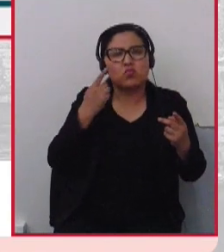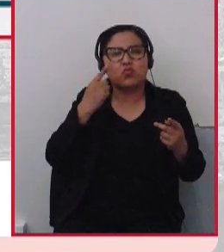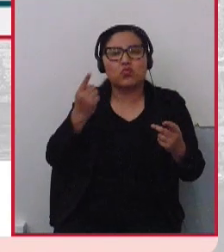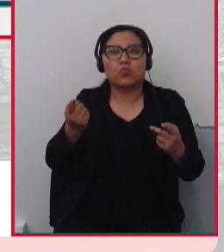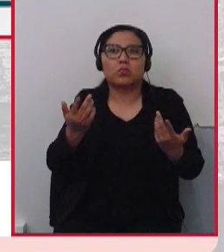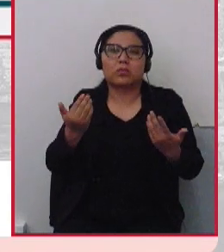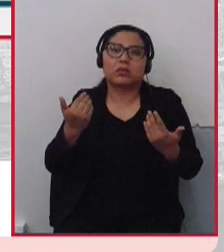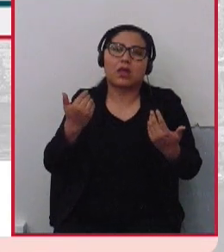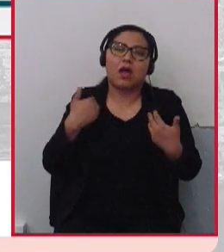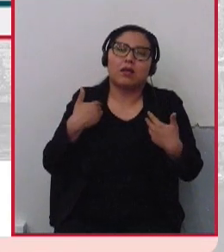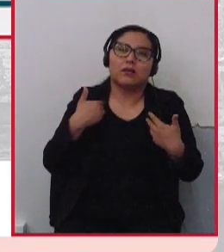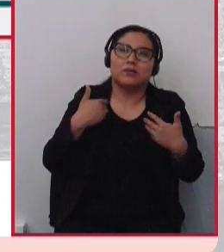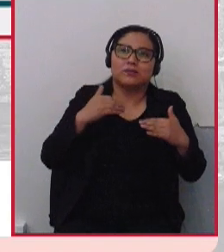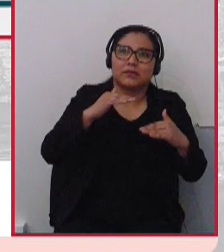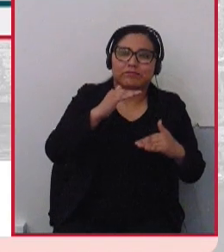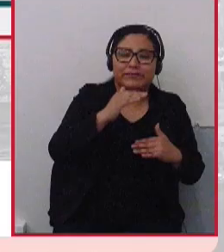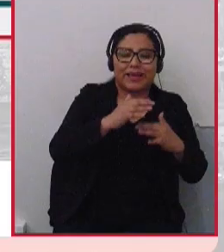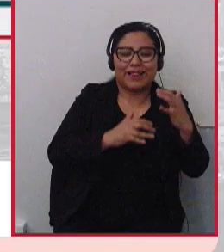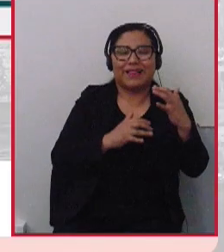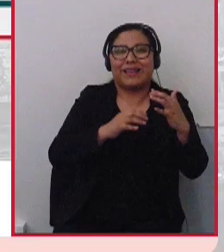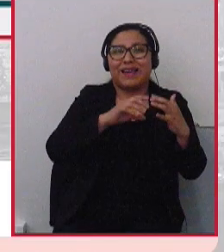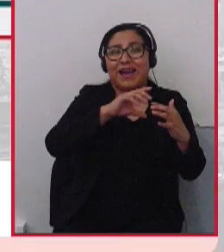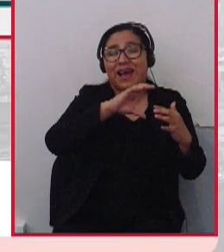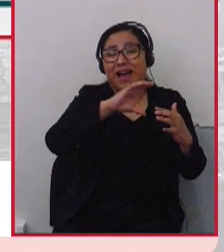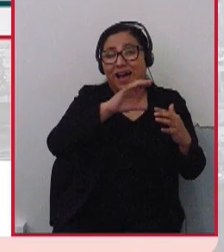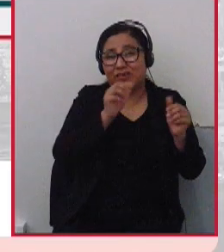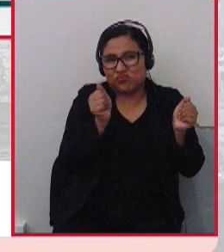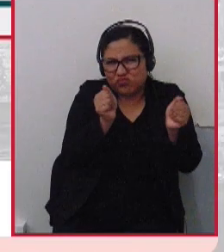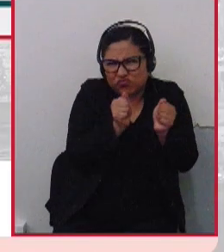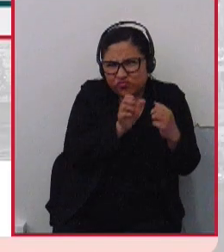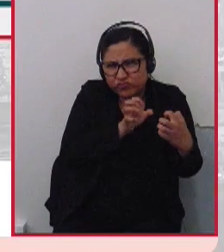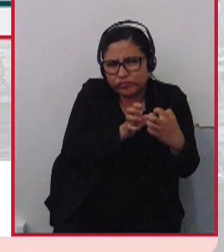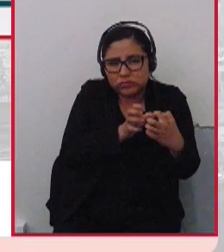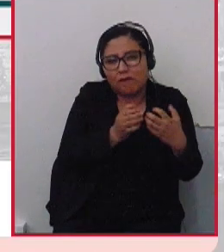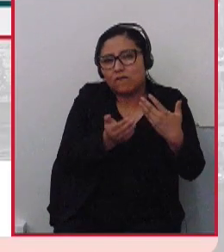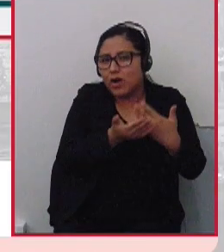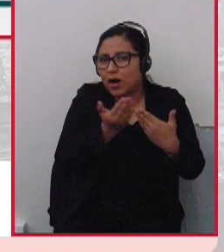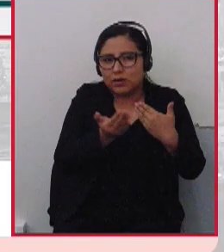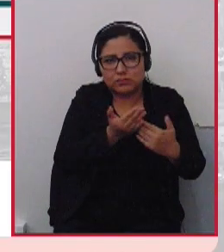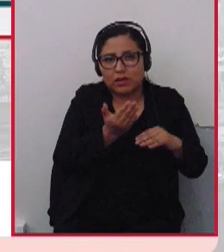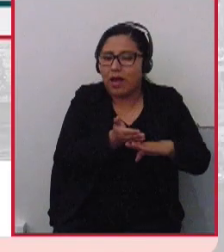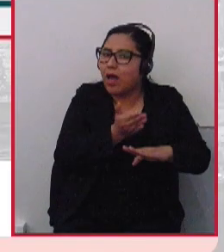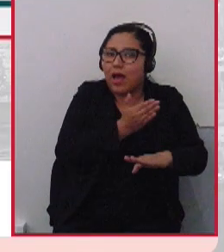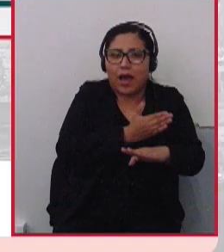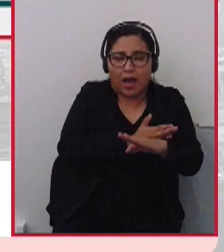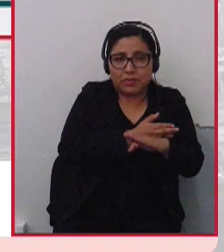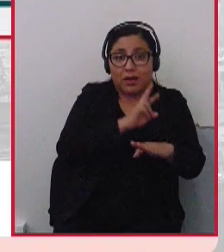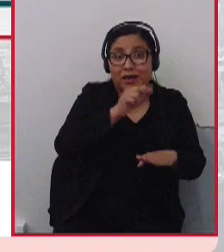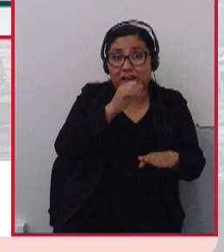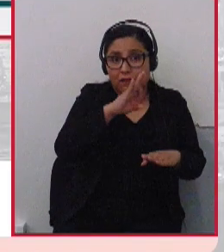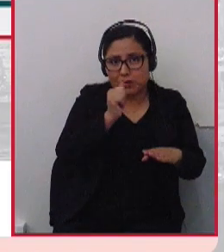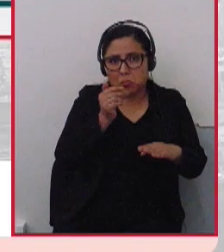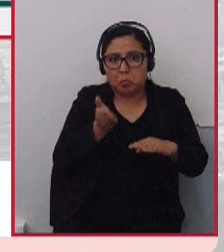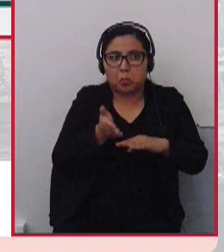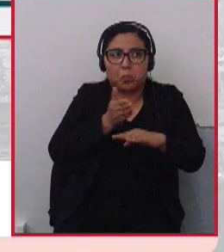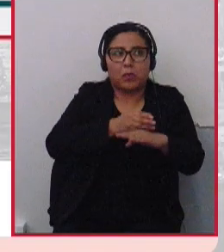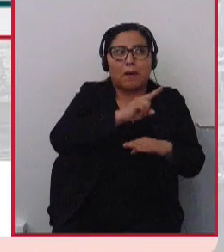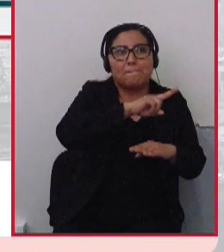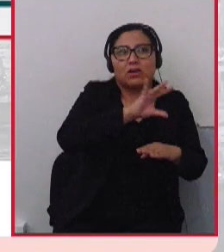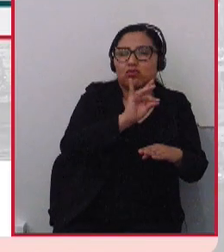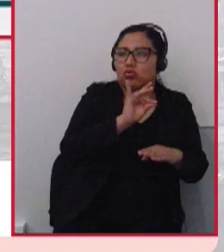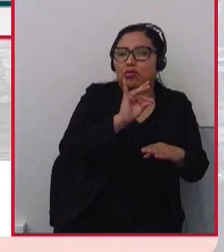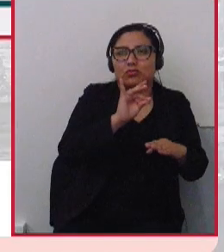tienes una alta ley de cabeza o tienes un concentrado que fácilmente antes del circuito Raffer puedes alcanzar 28 o 30